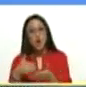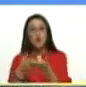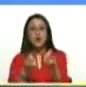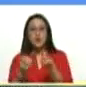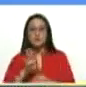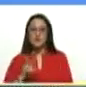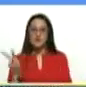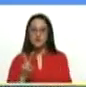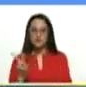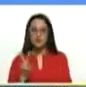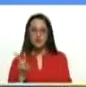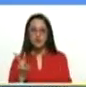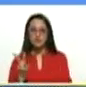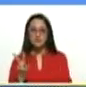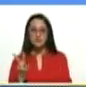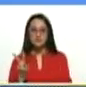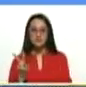economía venezolana.